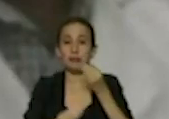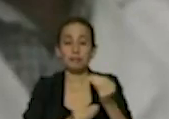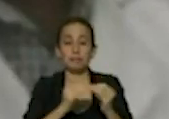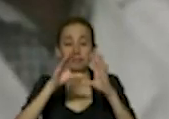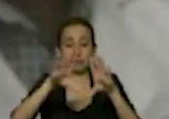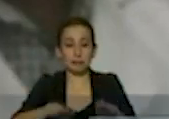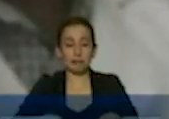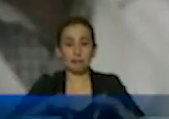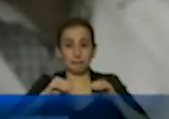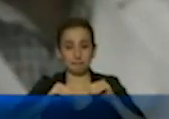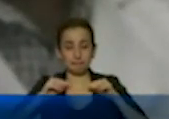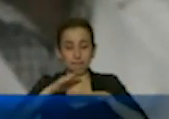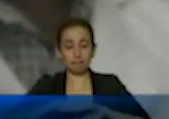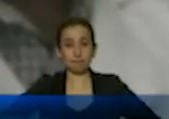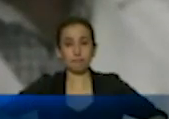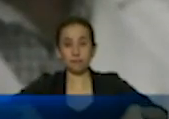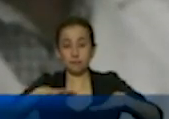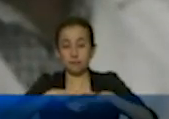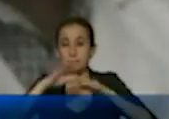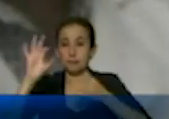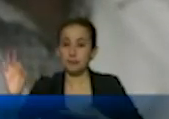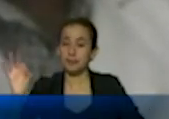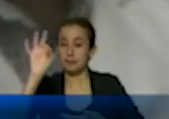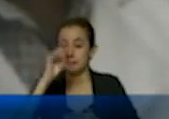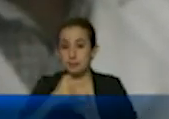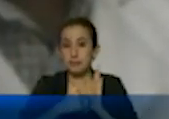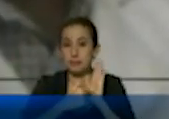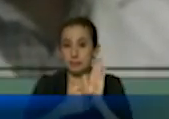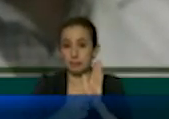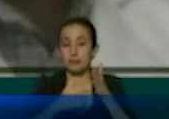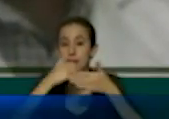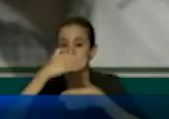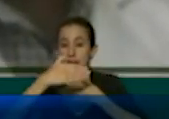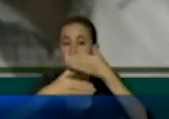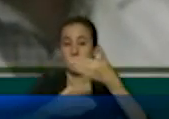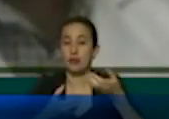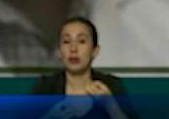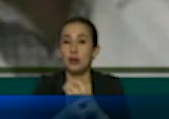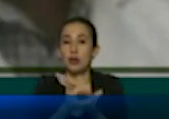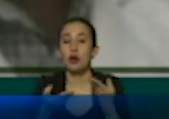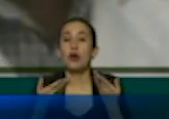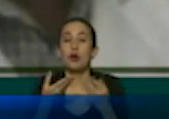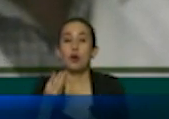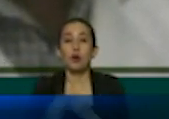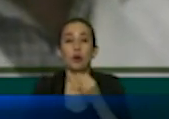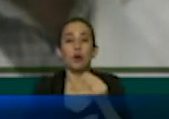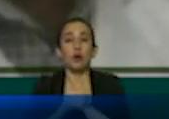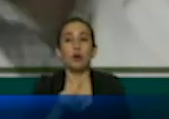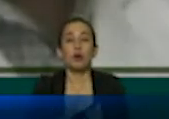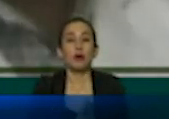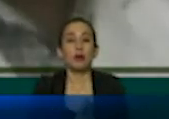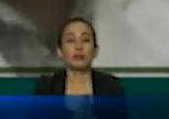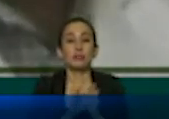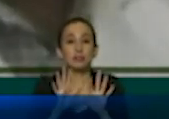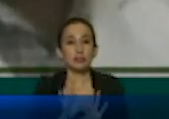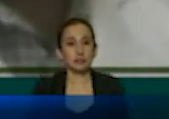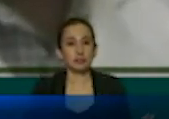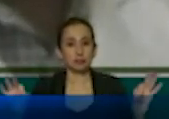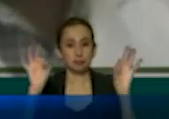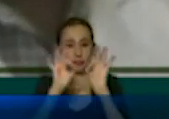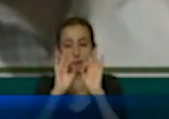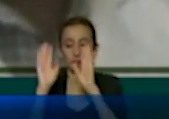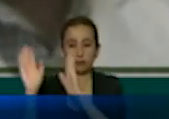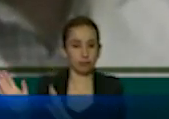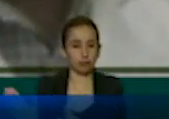Hemos tomado el día de hoy el Consejo Directivo, que tiene representación del sector empleador y por supuesto del Ejecutivo, la remoción del